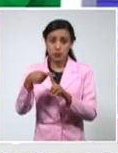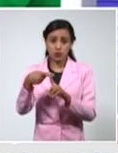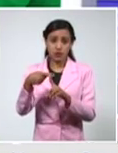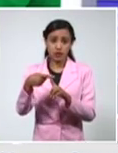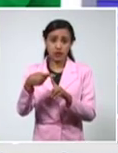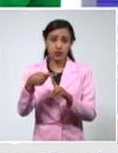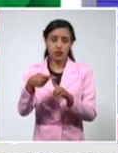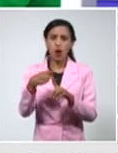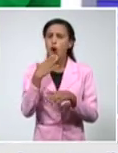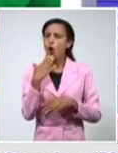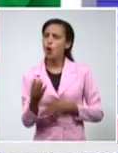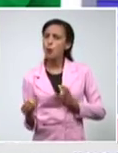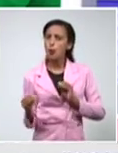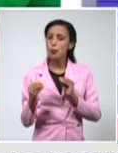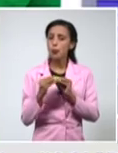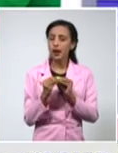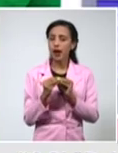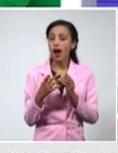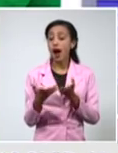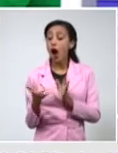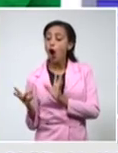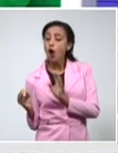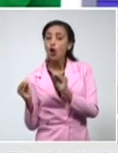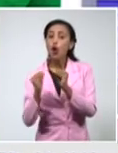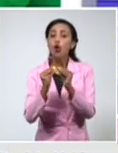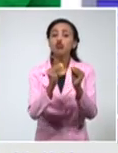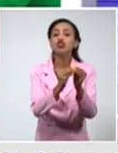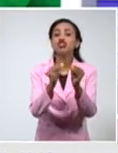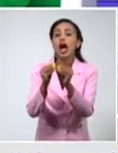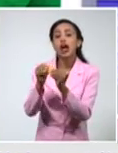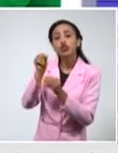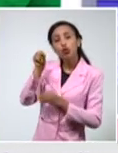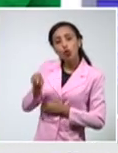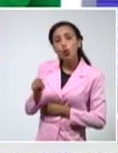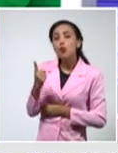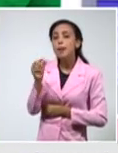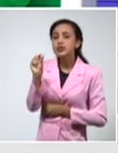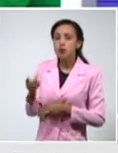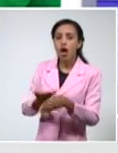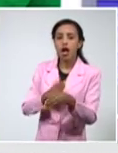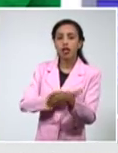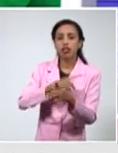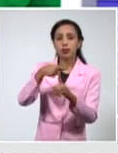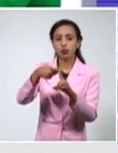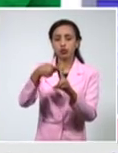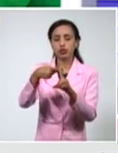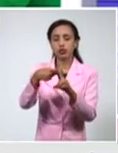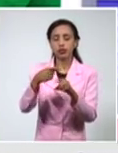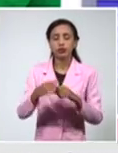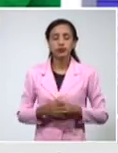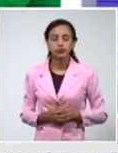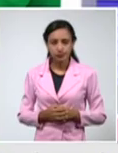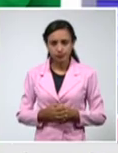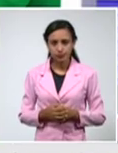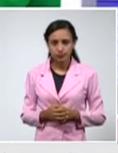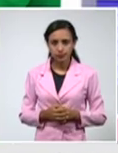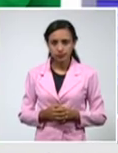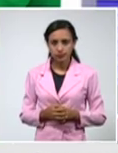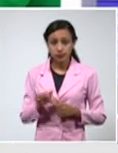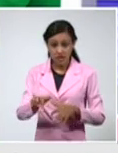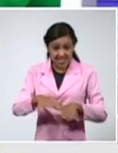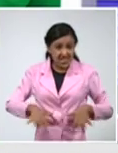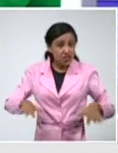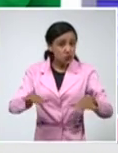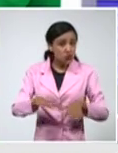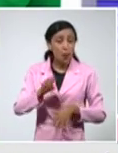adquirió la enfermedad por contacto con uno que había sido positivo. Este es el comportamiento, son 23,